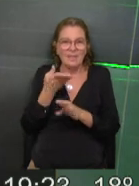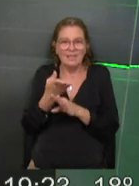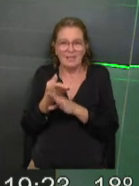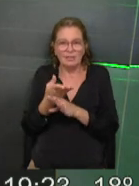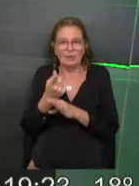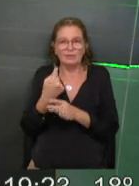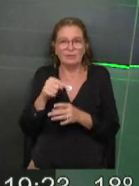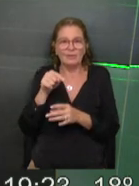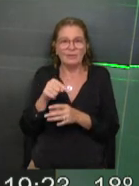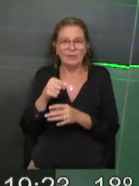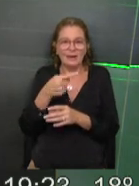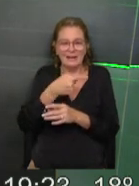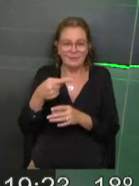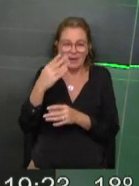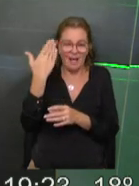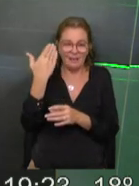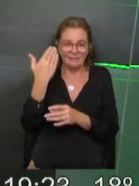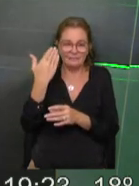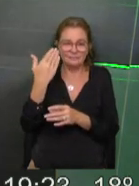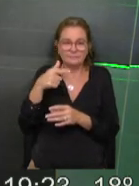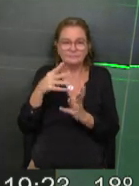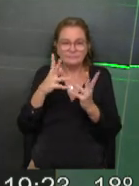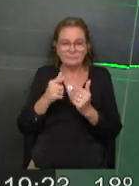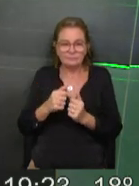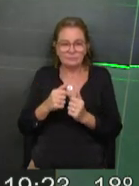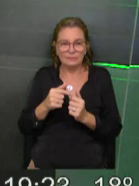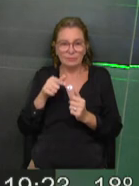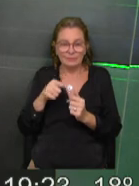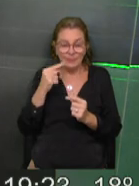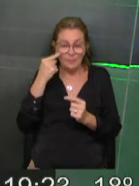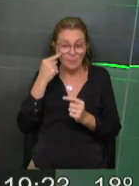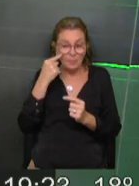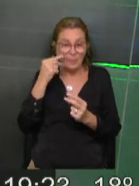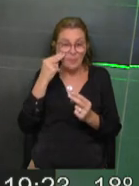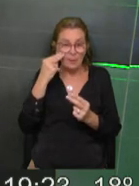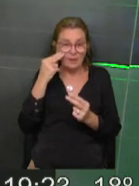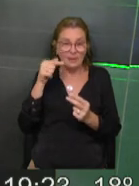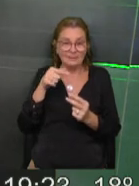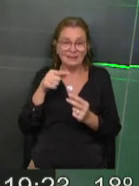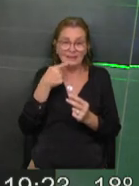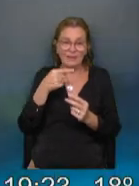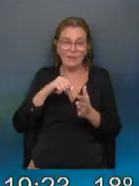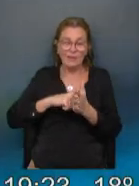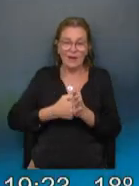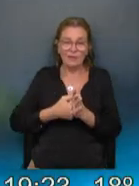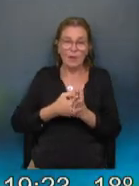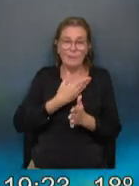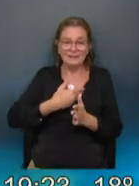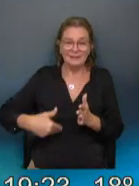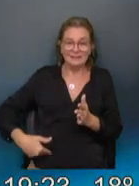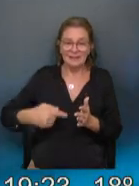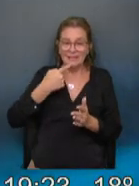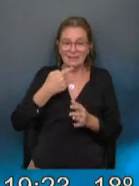Bien. ¿Sí? Entonces eso había pasado la semana antes y esta es la variable que ha estado en el corazón del problema. Lo que hizo justamente el Banco Central fue confirmar lo que el presidente había señalado